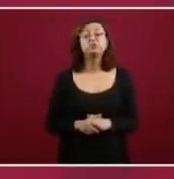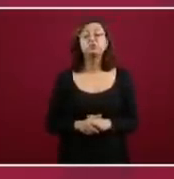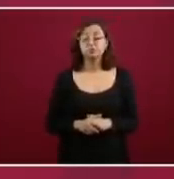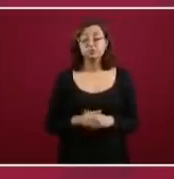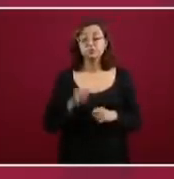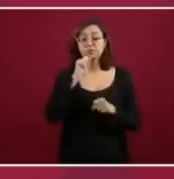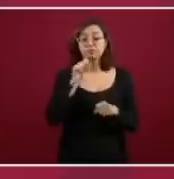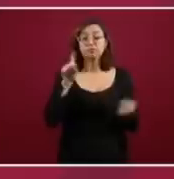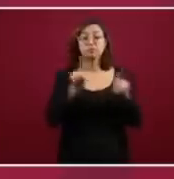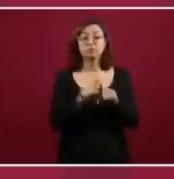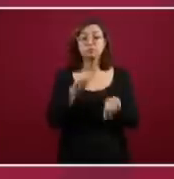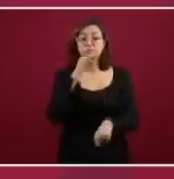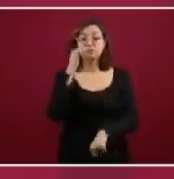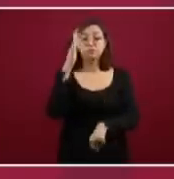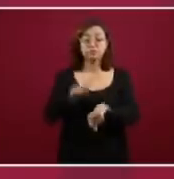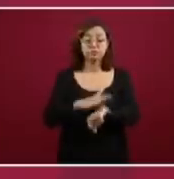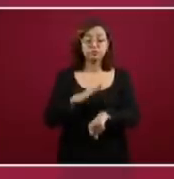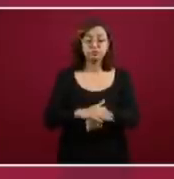y decirles